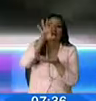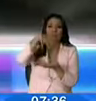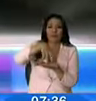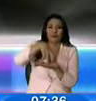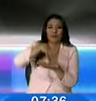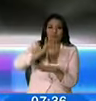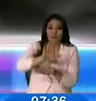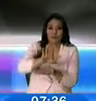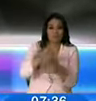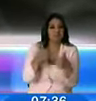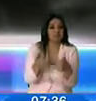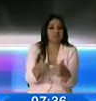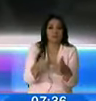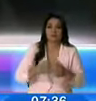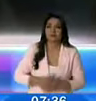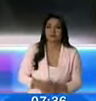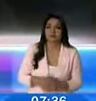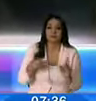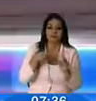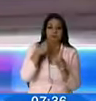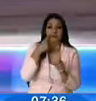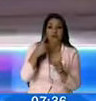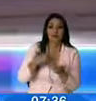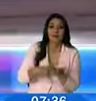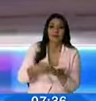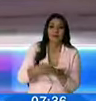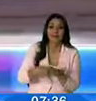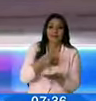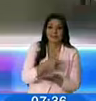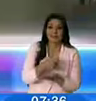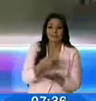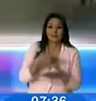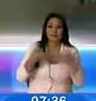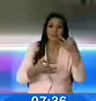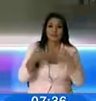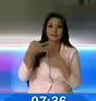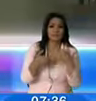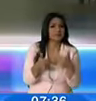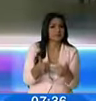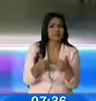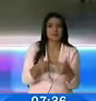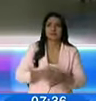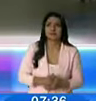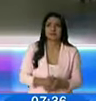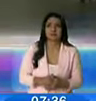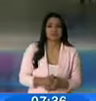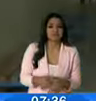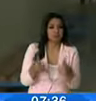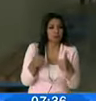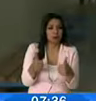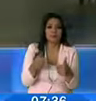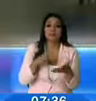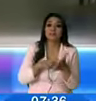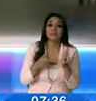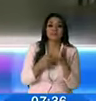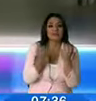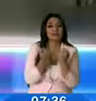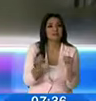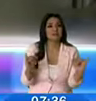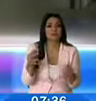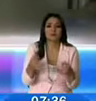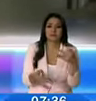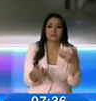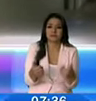institución es, según Salim Zaidán, analista jurídico, acertado. Es un buen mensaje para recuperar la independencia en la